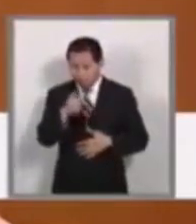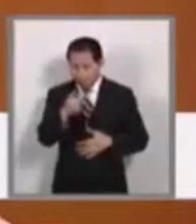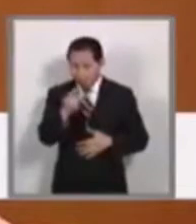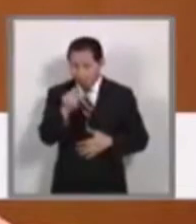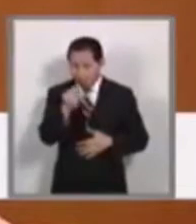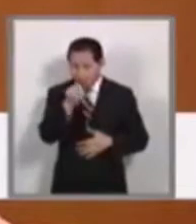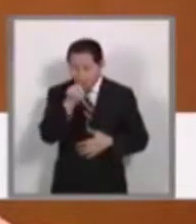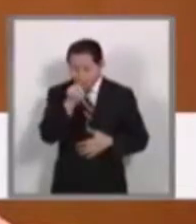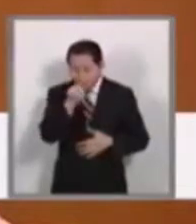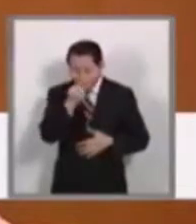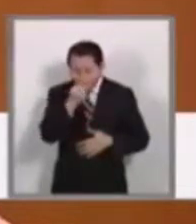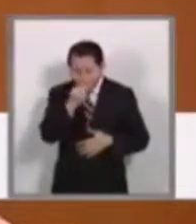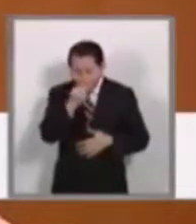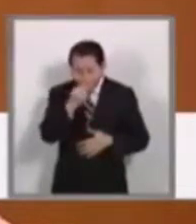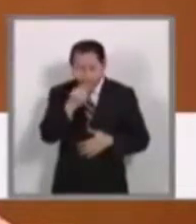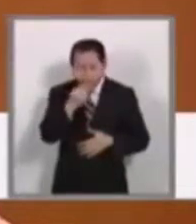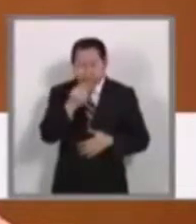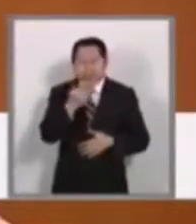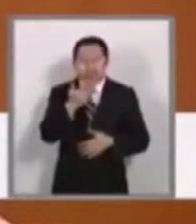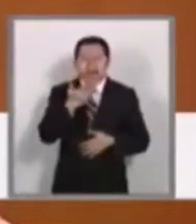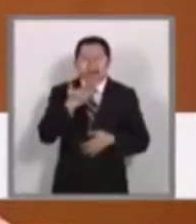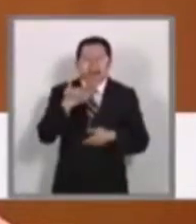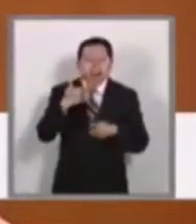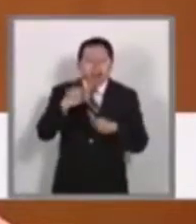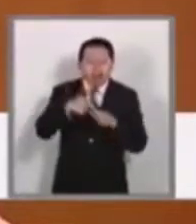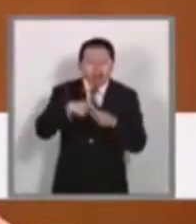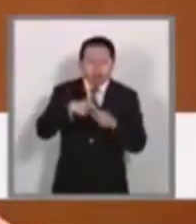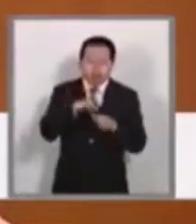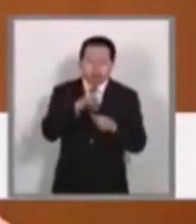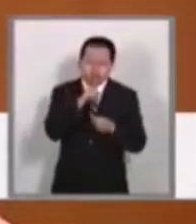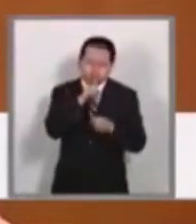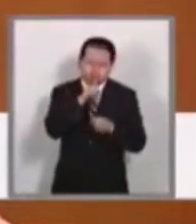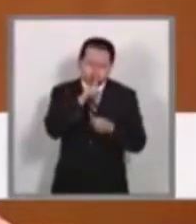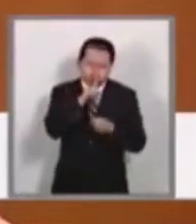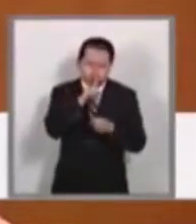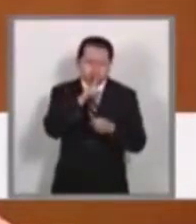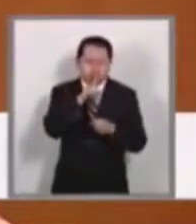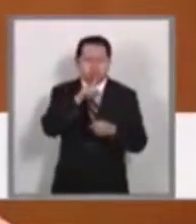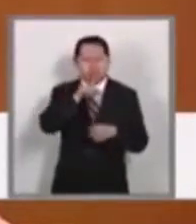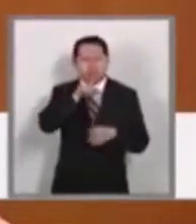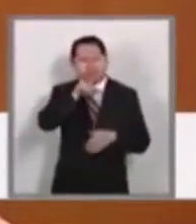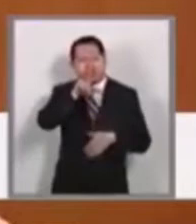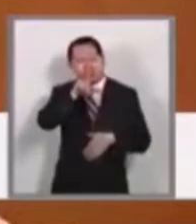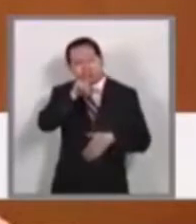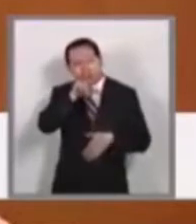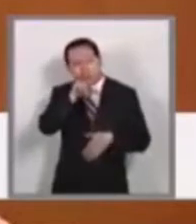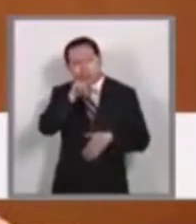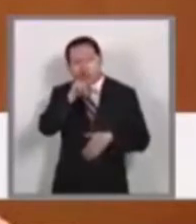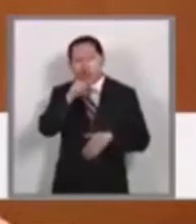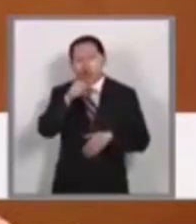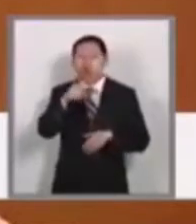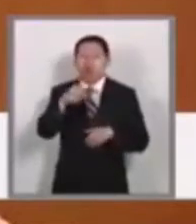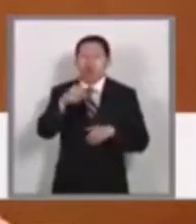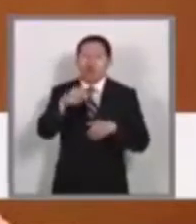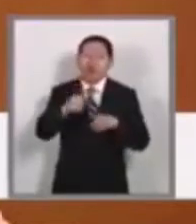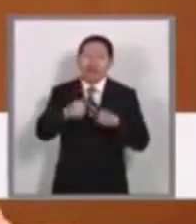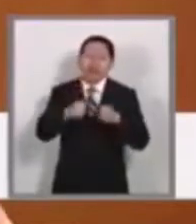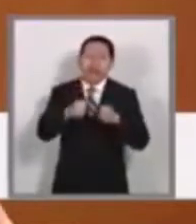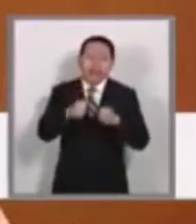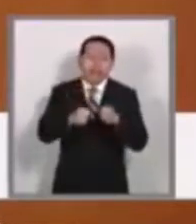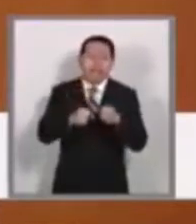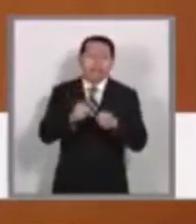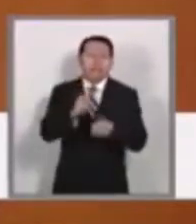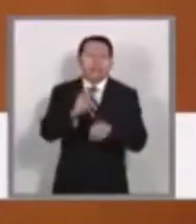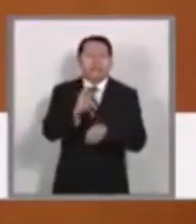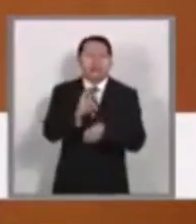de la oposición sobre la administración del actual presidente Enrique Peña Nieto y los constantes gasolinazos, el funcionario comparó